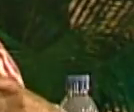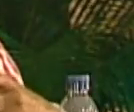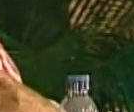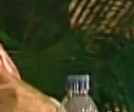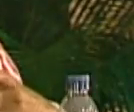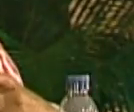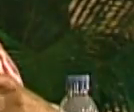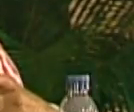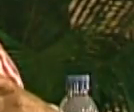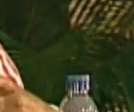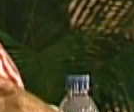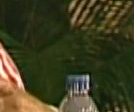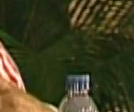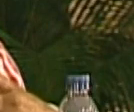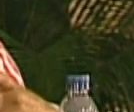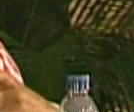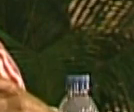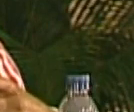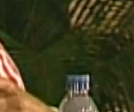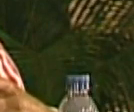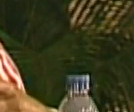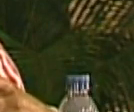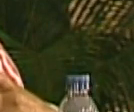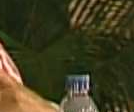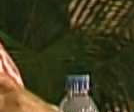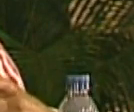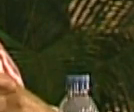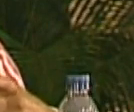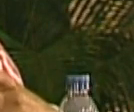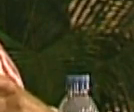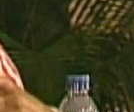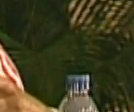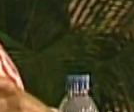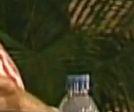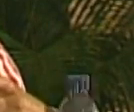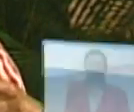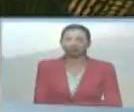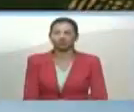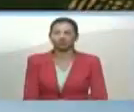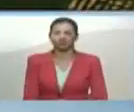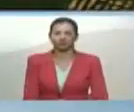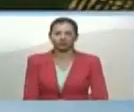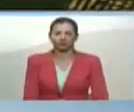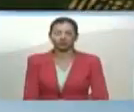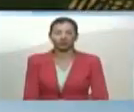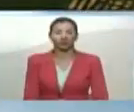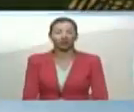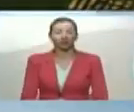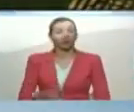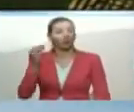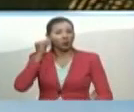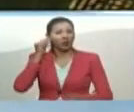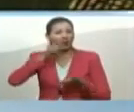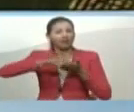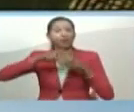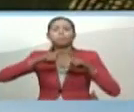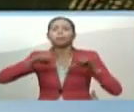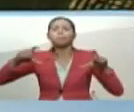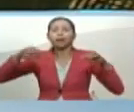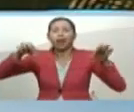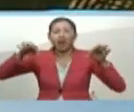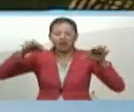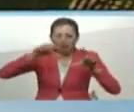diciéndome que no tenían pensiones. Y que las pensiones que ganaban eran de hambre. Que las pensiones deberían ser igual al salario